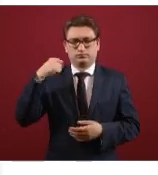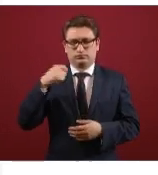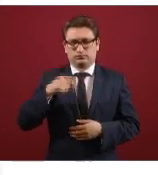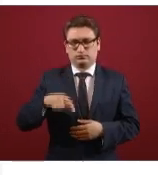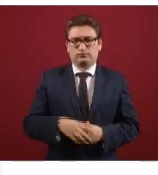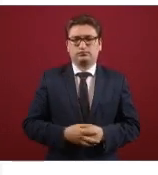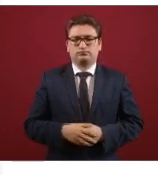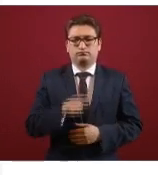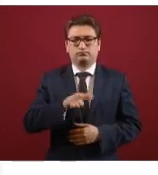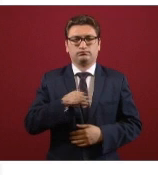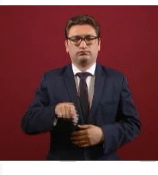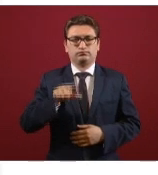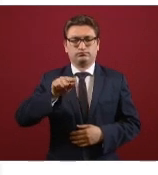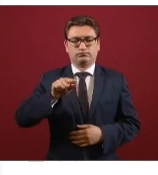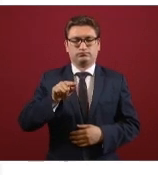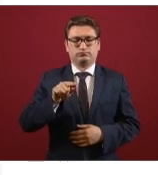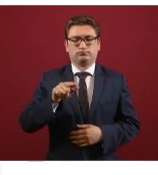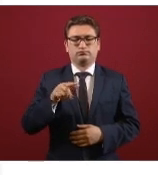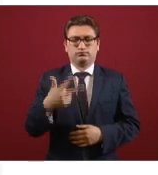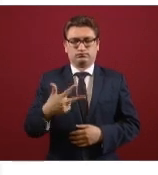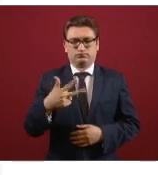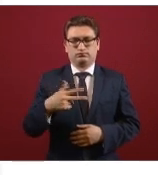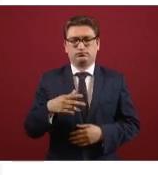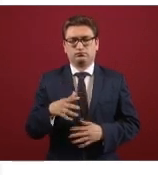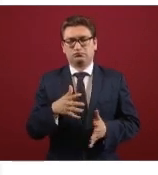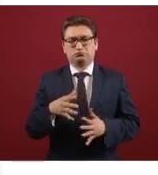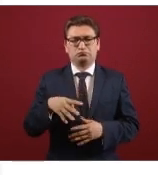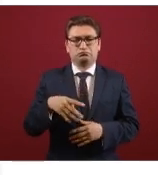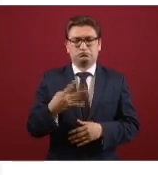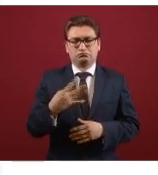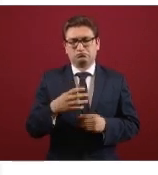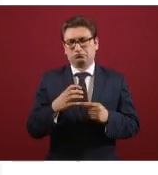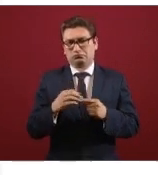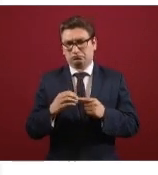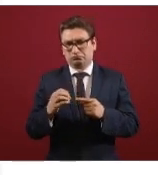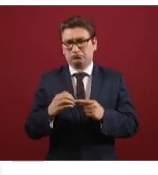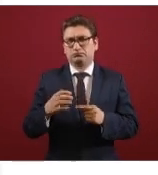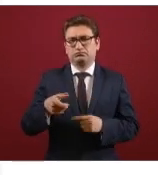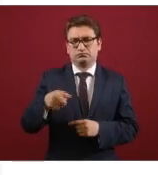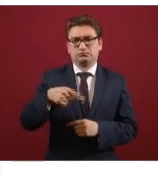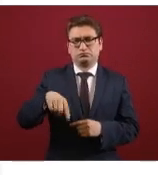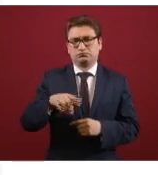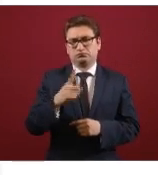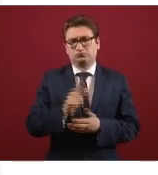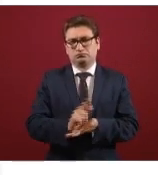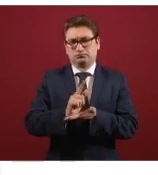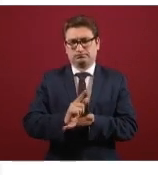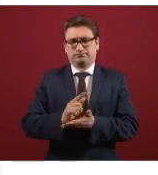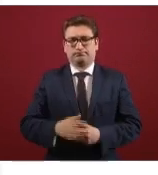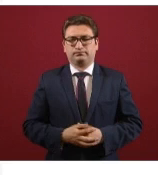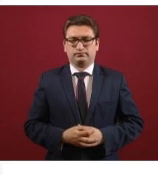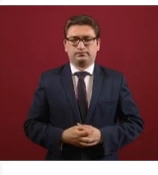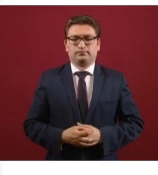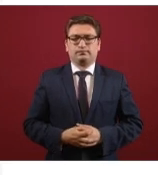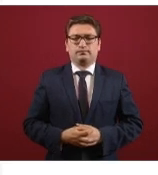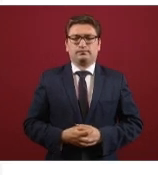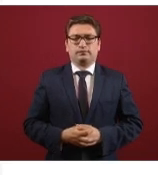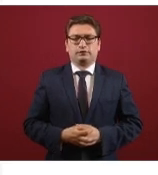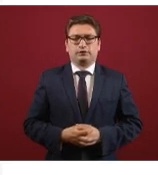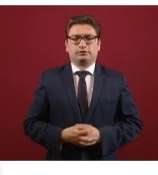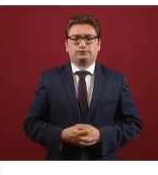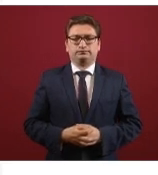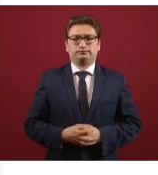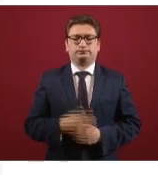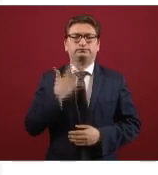con 78 centavos por litro y un margen de 14 centavos por litro y en él